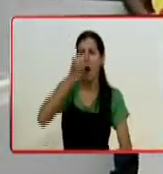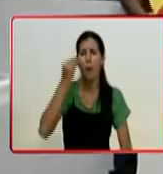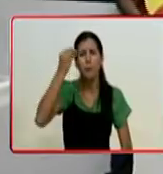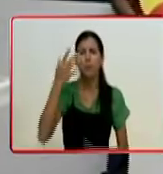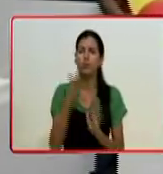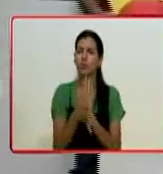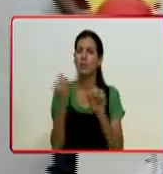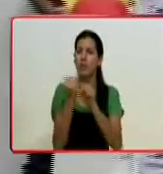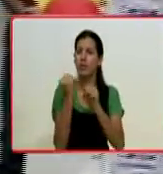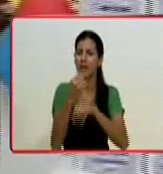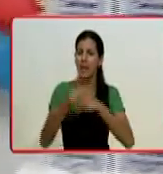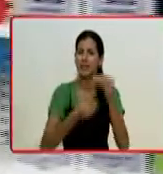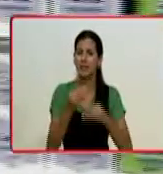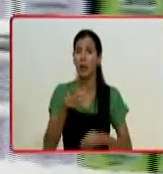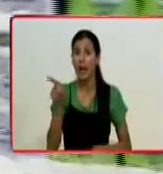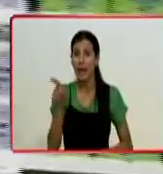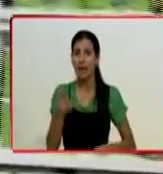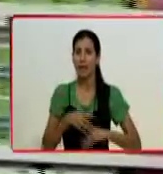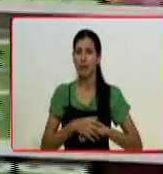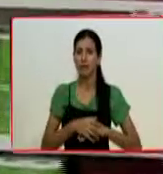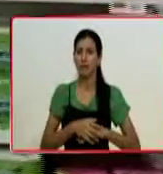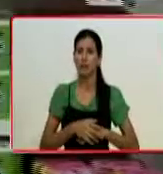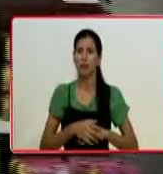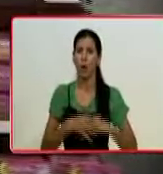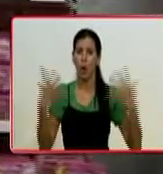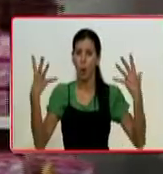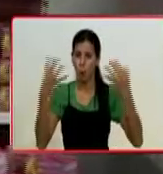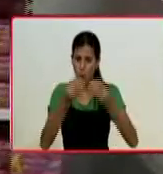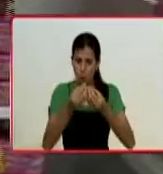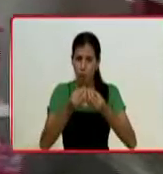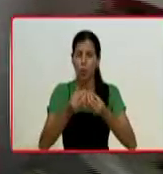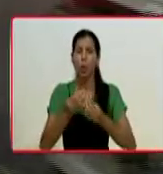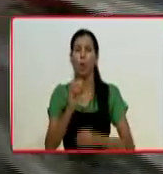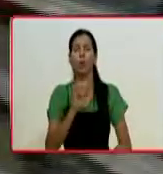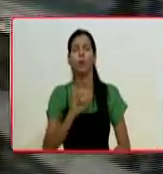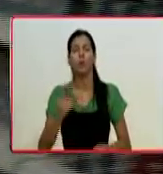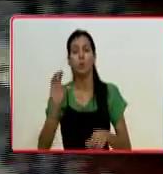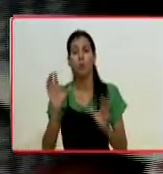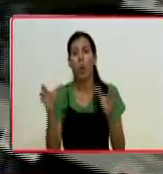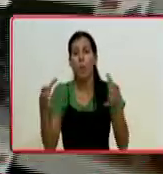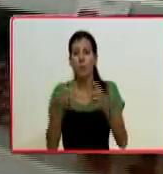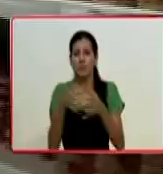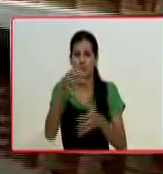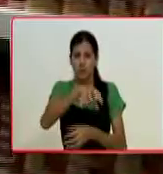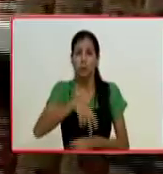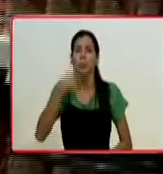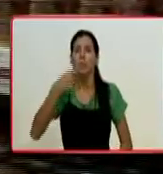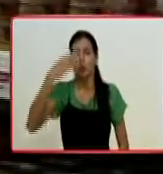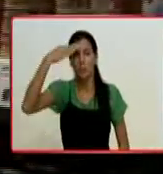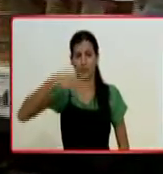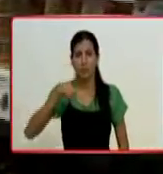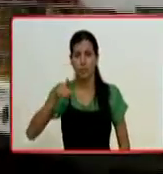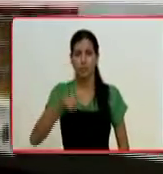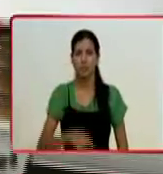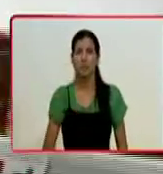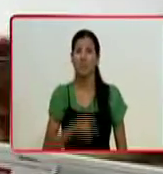trabajo que está haciendo él a través también de los comandos estadales político-militar que usted ordenó